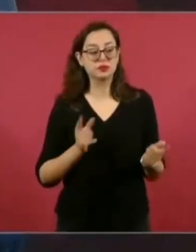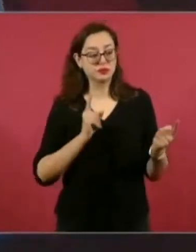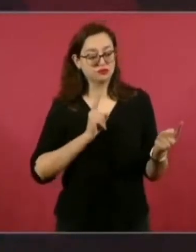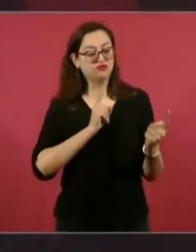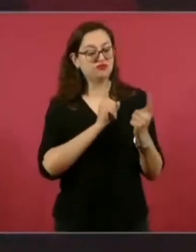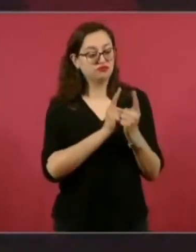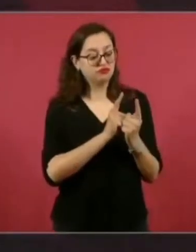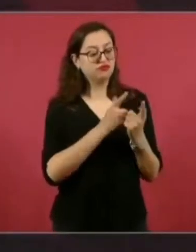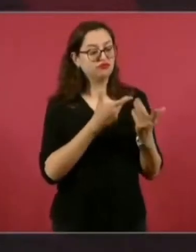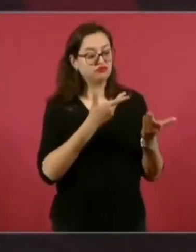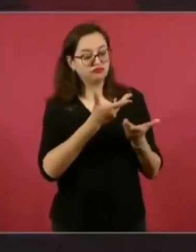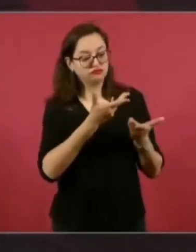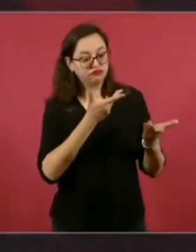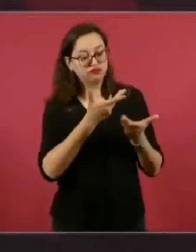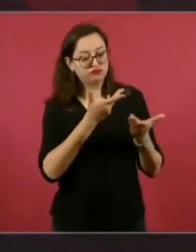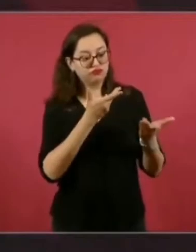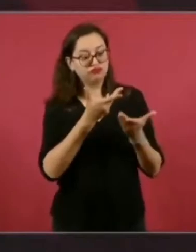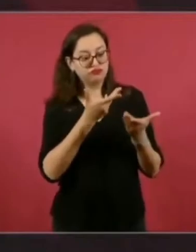y